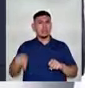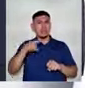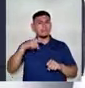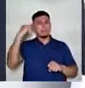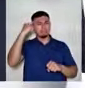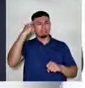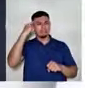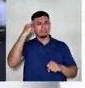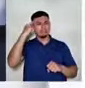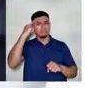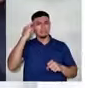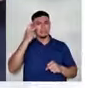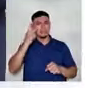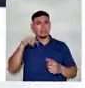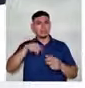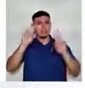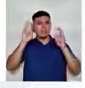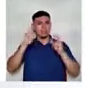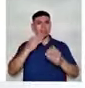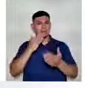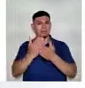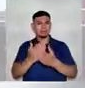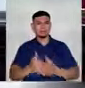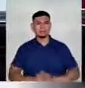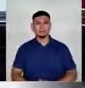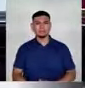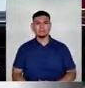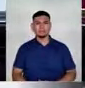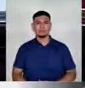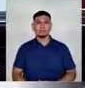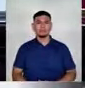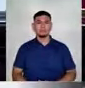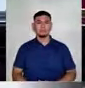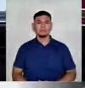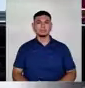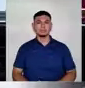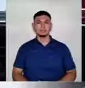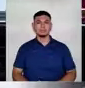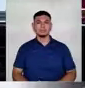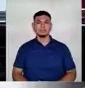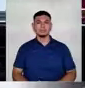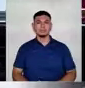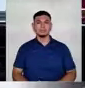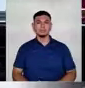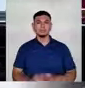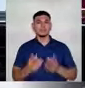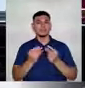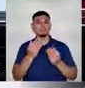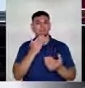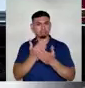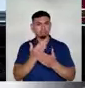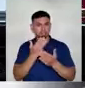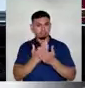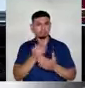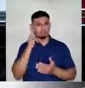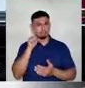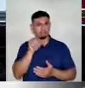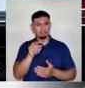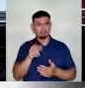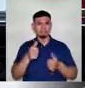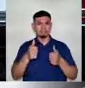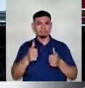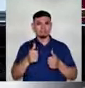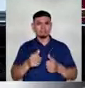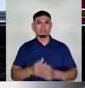tema. Muchas gracias. Más adelante fundamentaré. Muchas gracias al regidor Luis Gallardo. Solo para